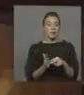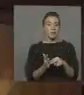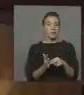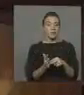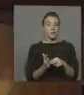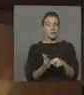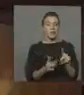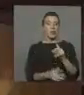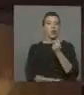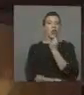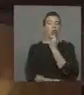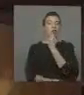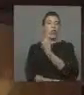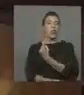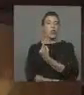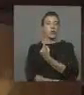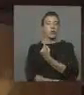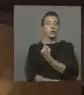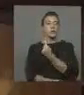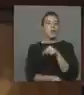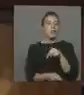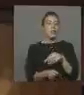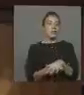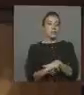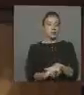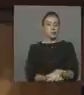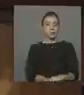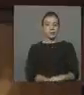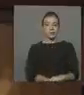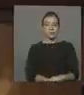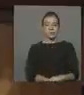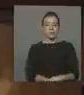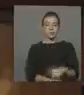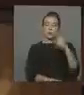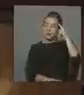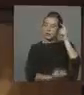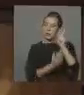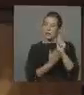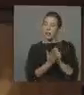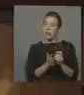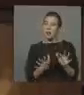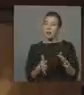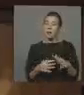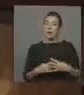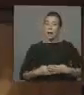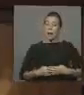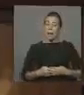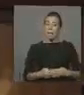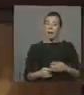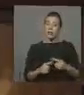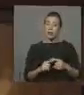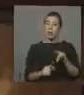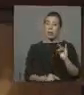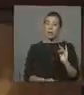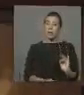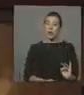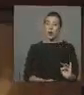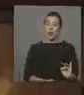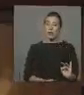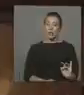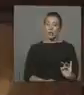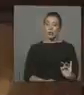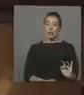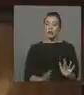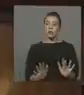la no denuncia mayoritaria de este tipo de hechos. Se estima que la probabilidad de embarazo producto de una violación